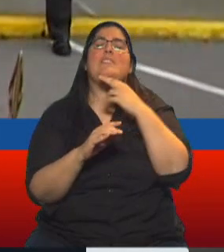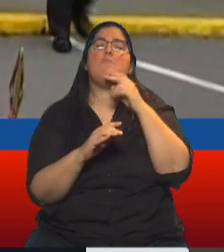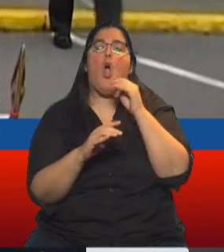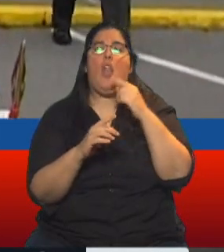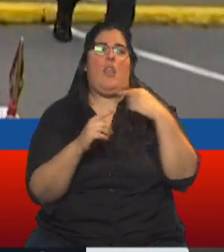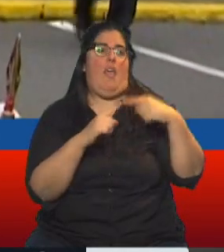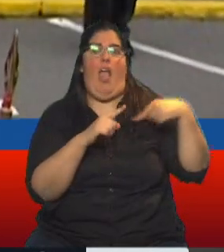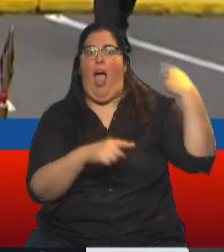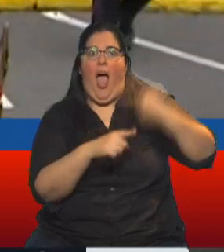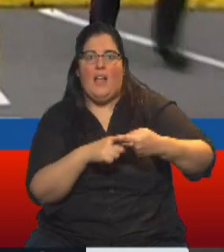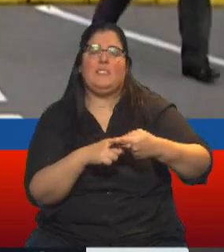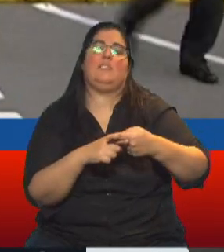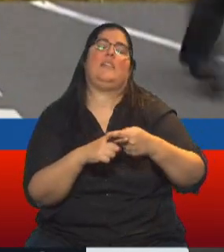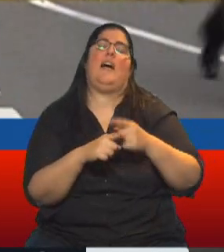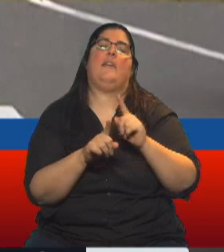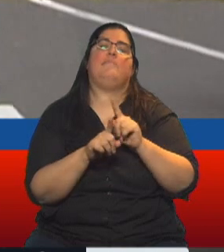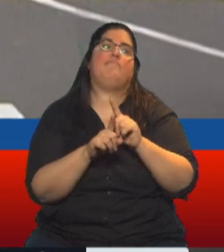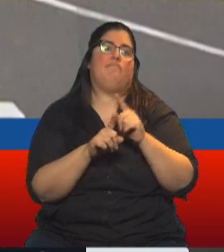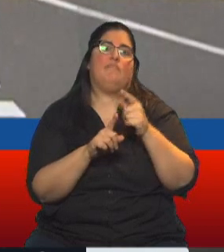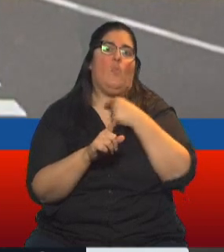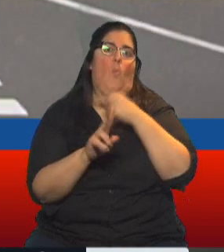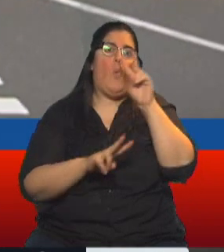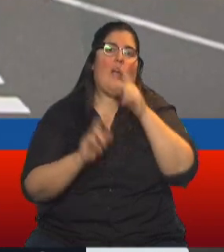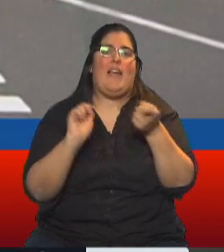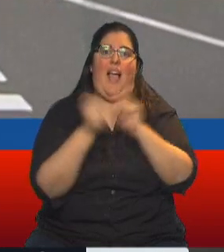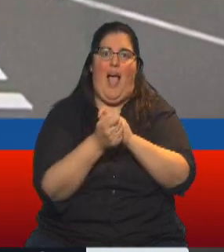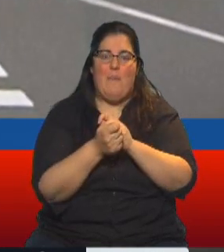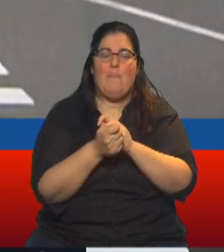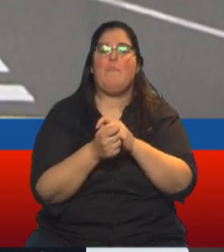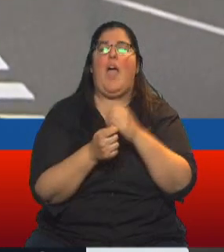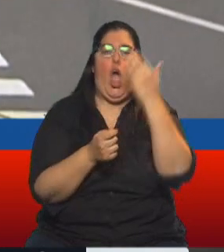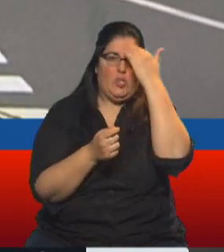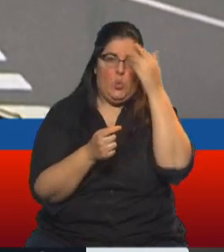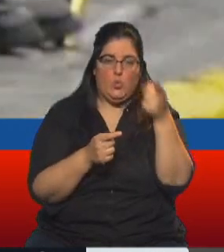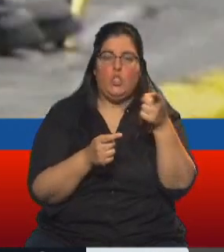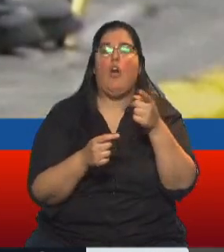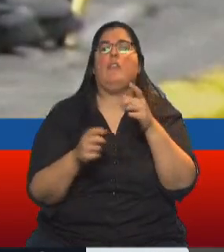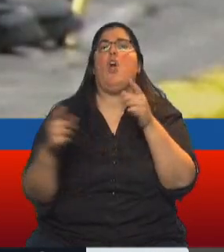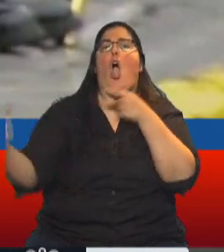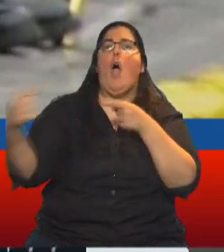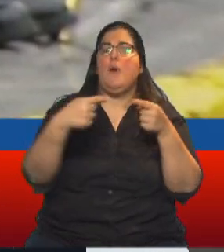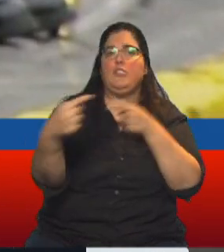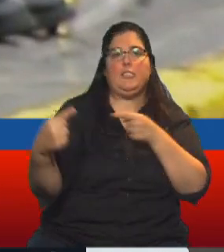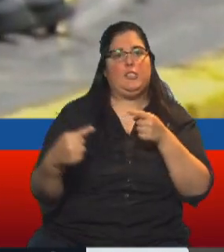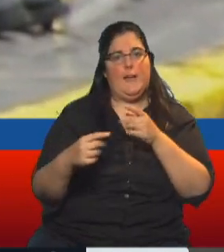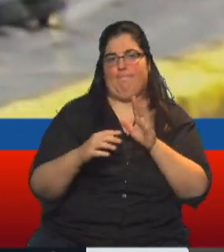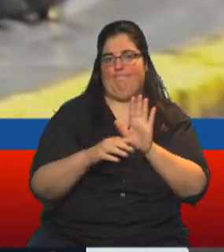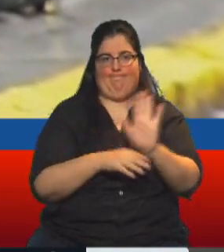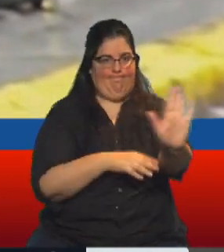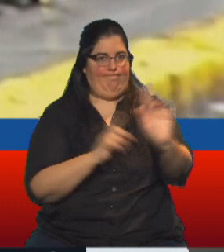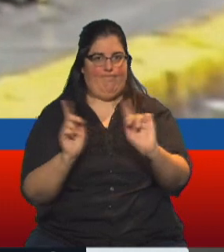fuertemente resistida por la oposición y el poder económico mediático que augura para Castillo otra dura batalla.